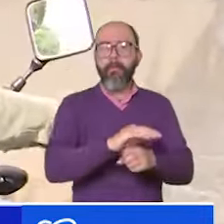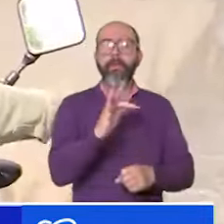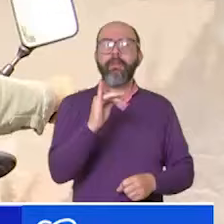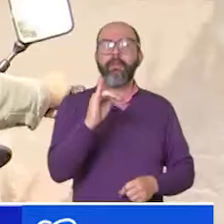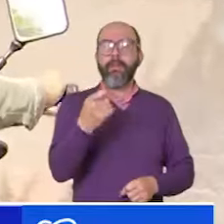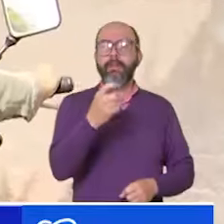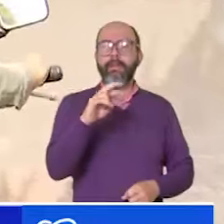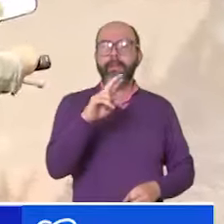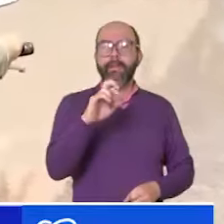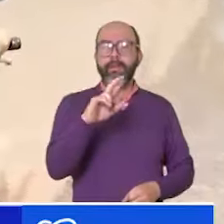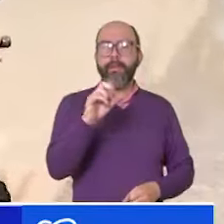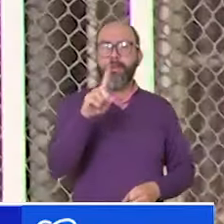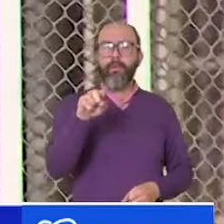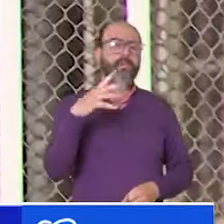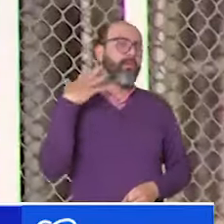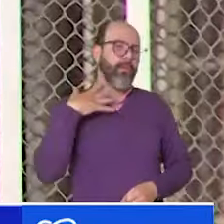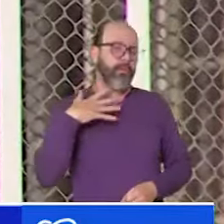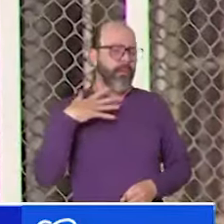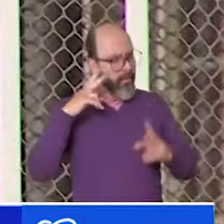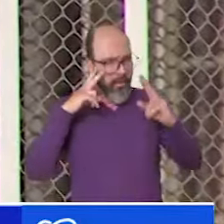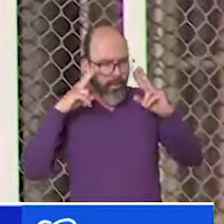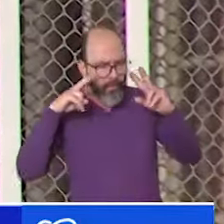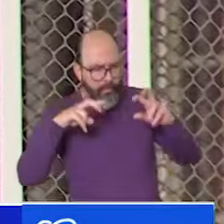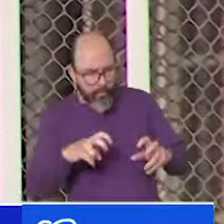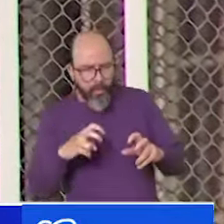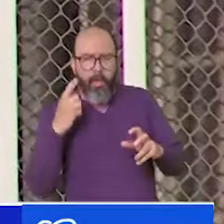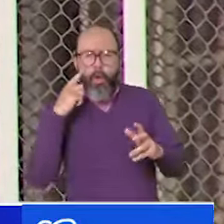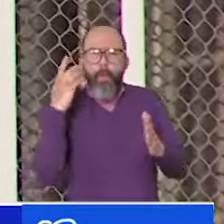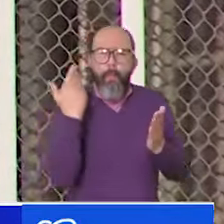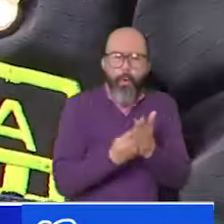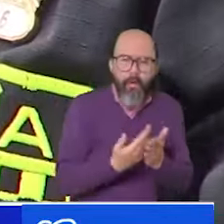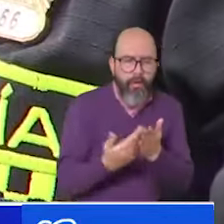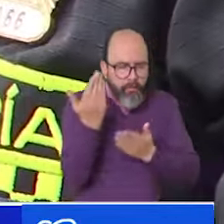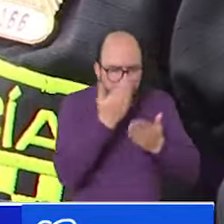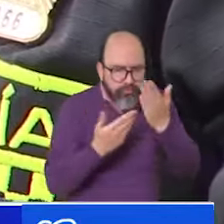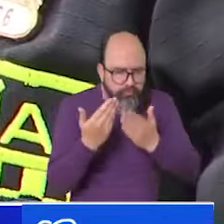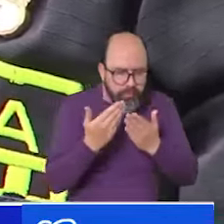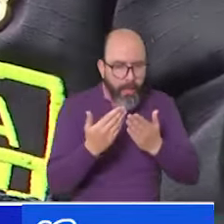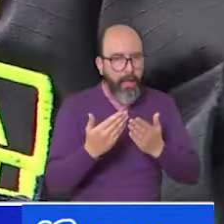que según las primeras indagaciones y material recolectado en el lugar de los hechos, el